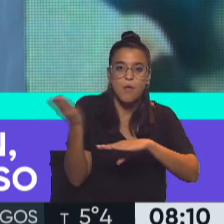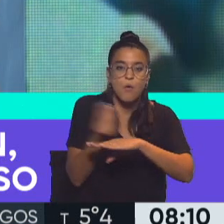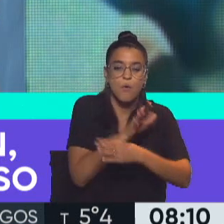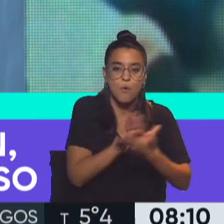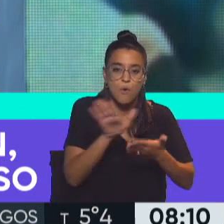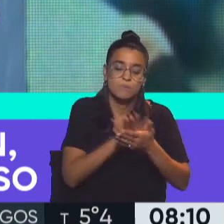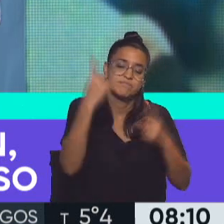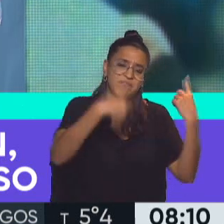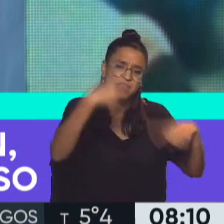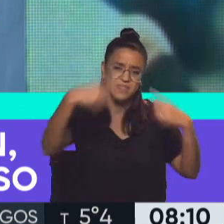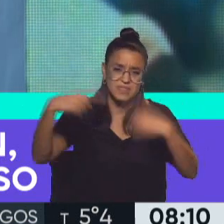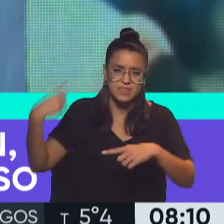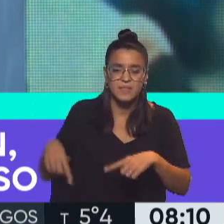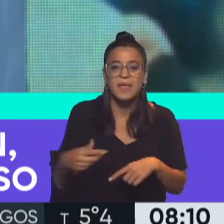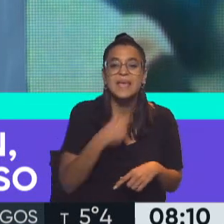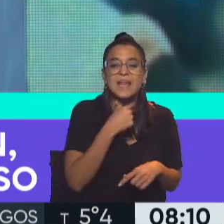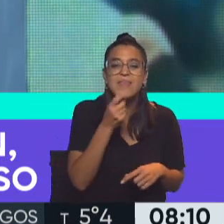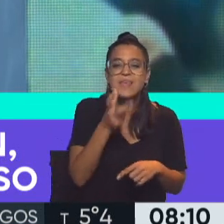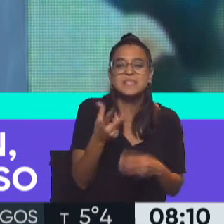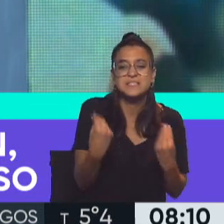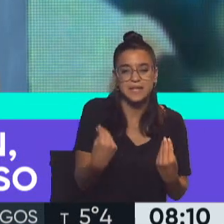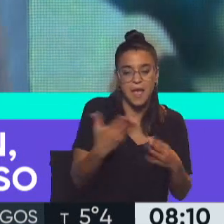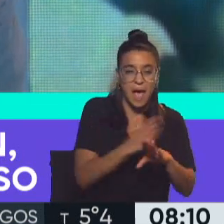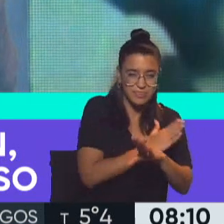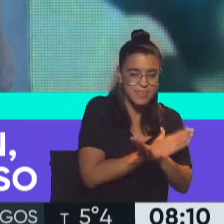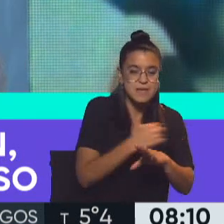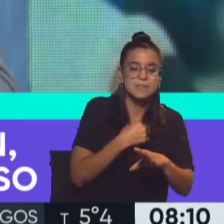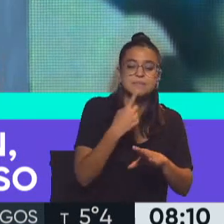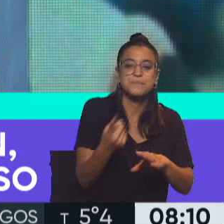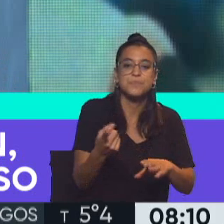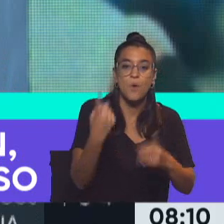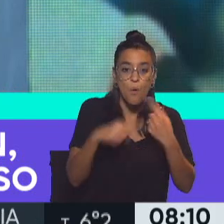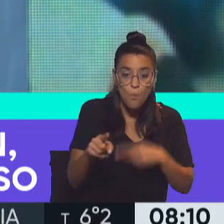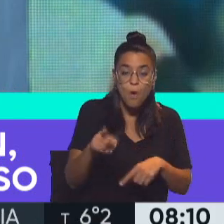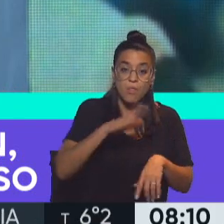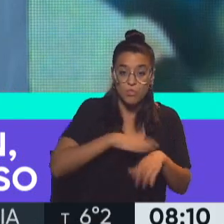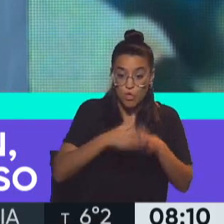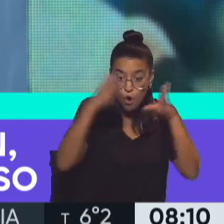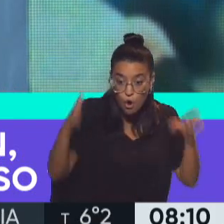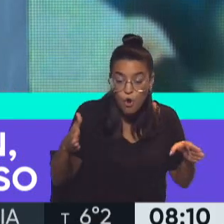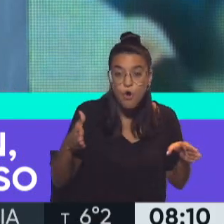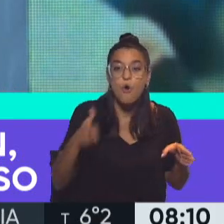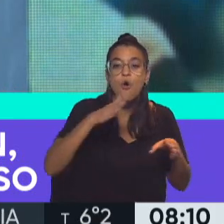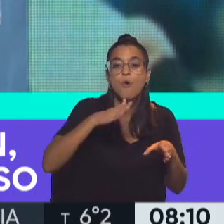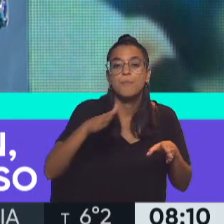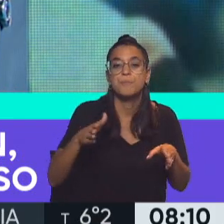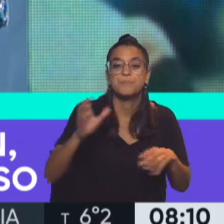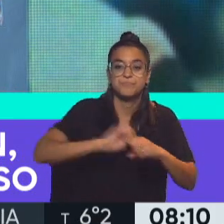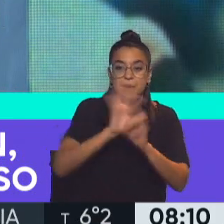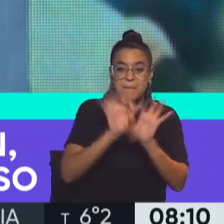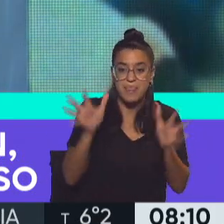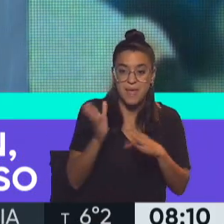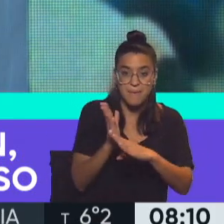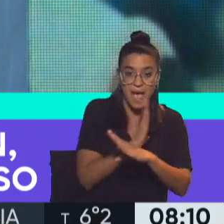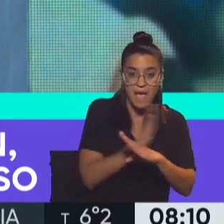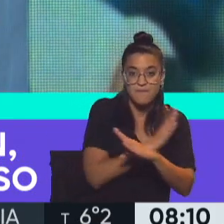es heterogéneo. No, lo que quería decir el asterisco es que todavía, cuando llegues a ese umbral de, digamos, de la prepandemia,